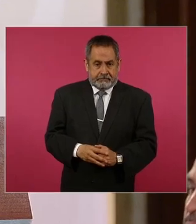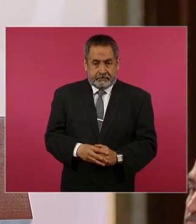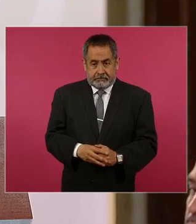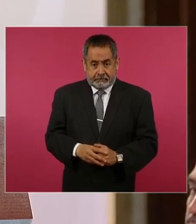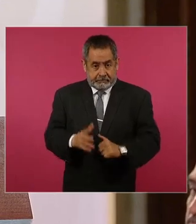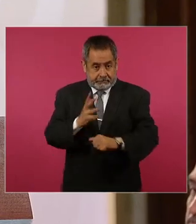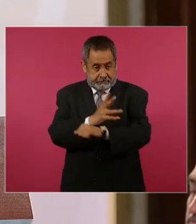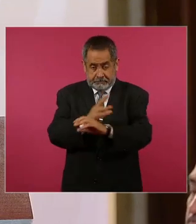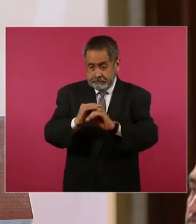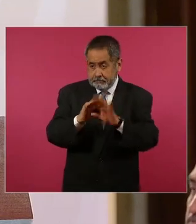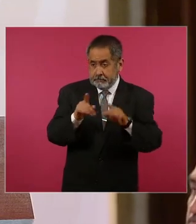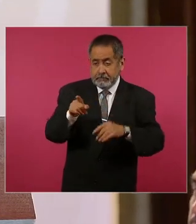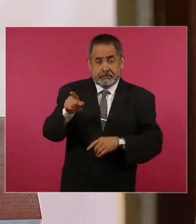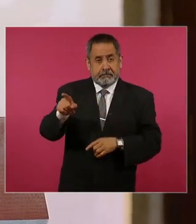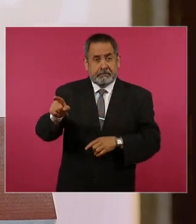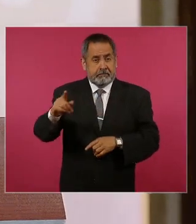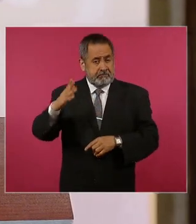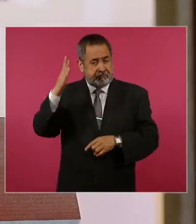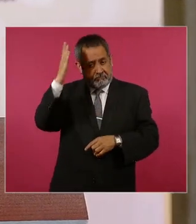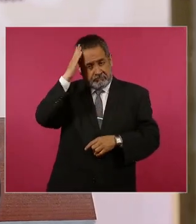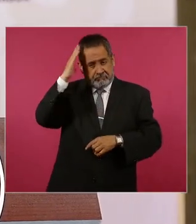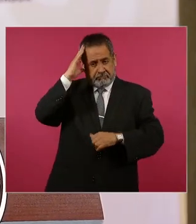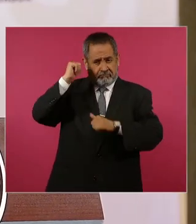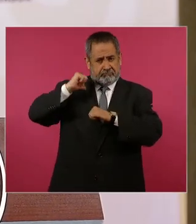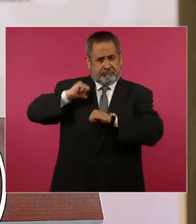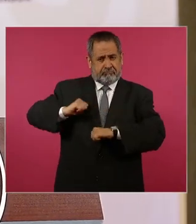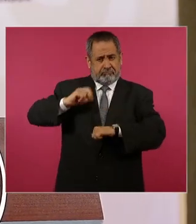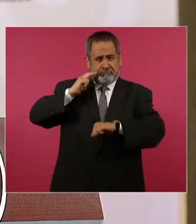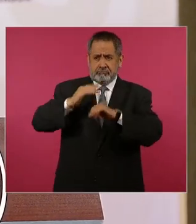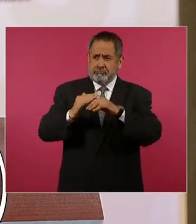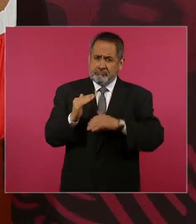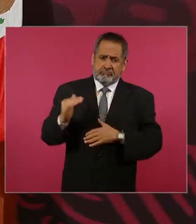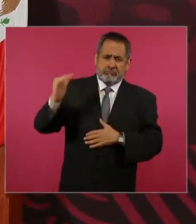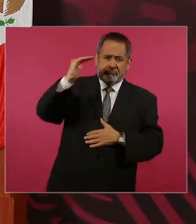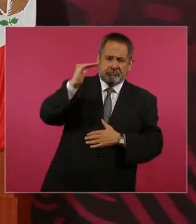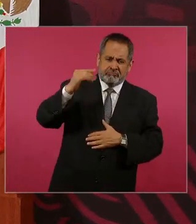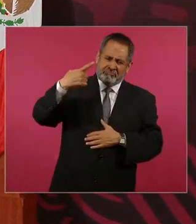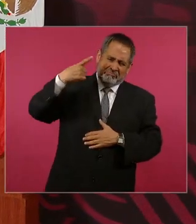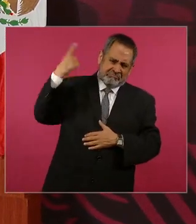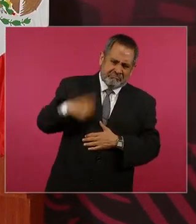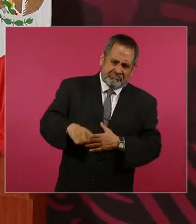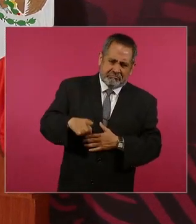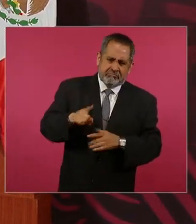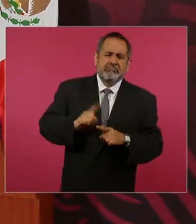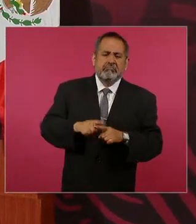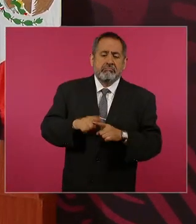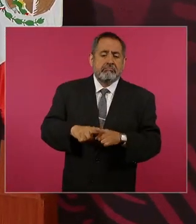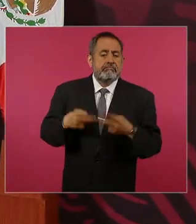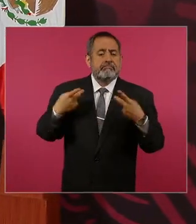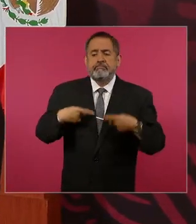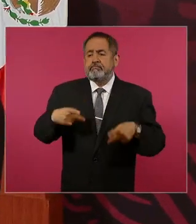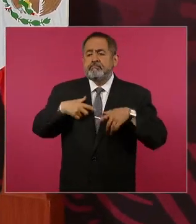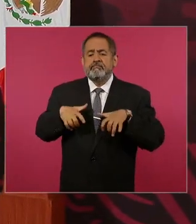autoridad más importante son los ciudadanos, es el pueblo,